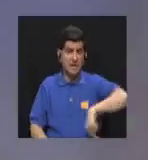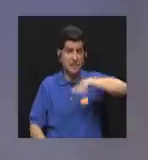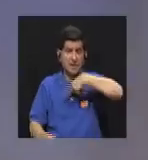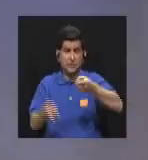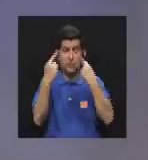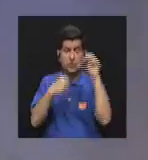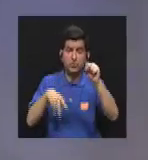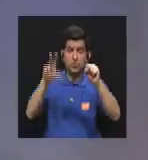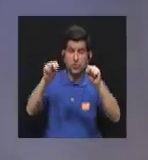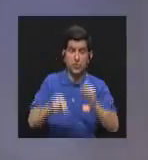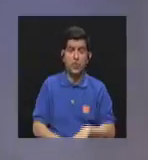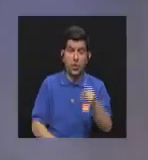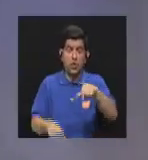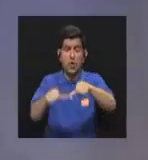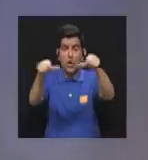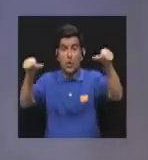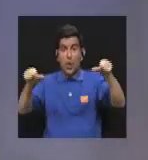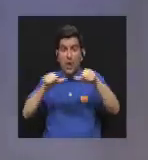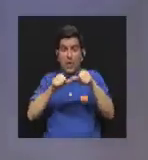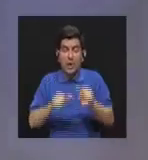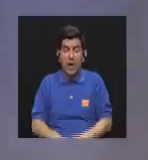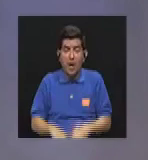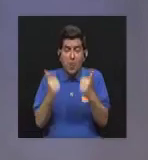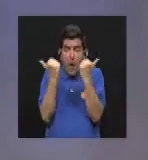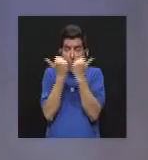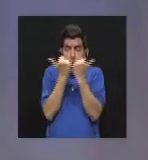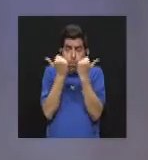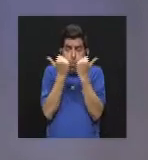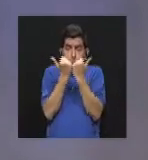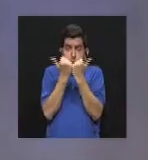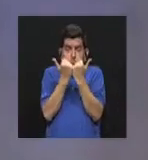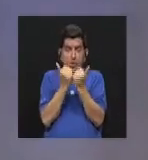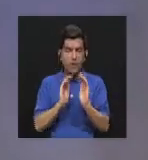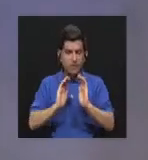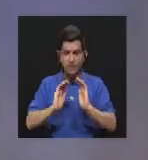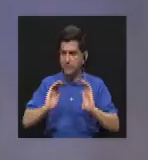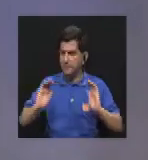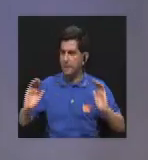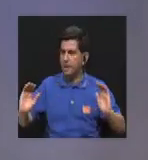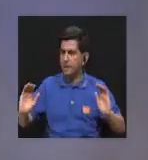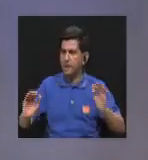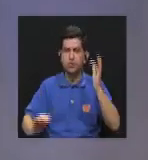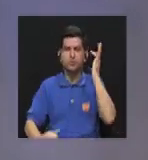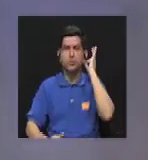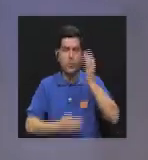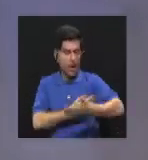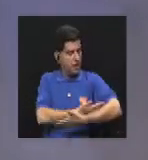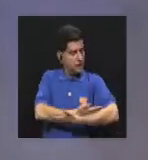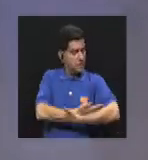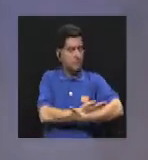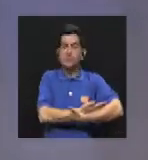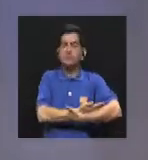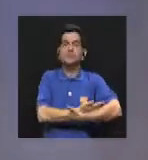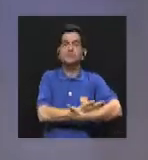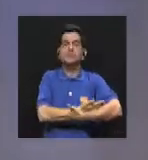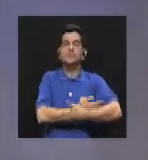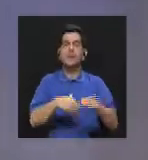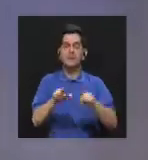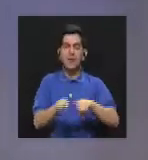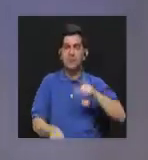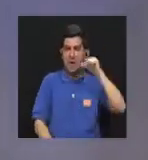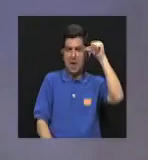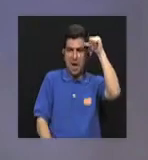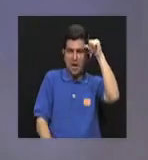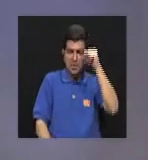llegar o no. Y cuando se llenó aquella aula... Y van niños, van las señoras con sus bebés, van